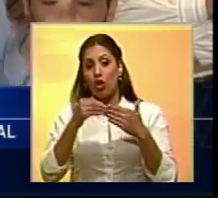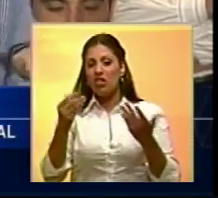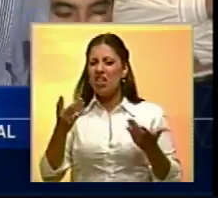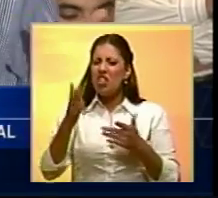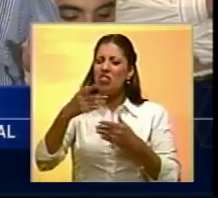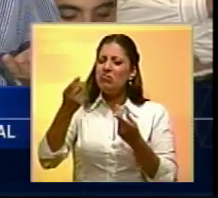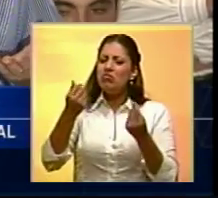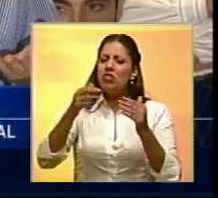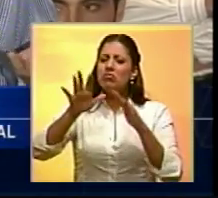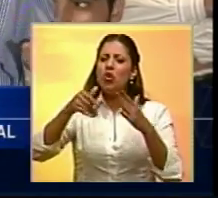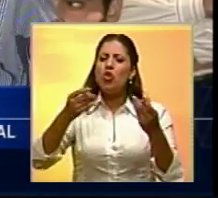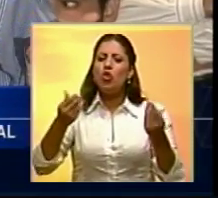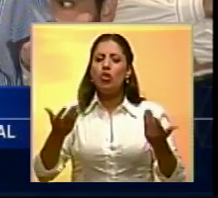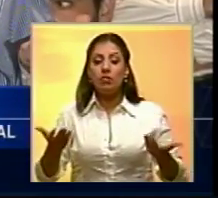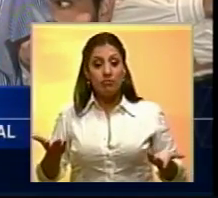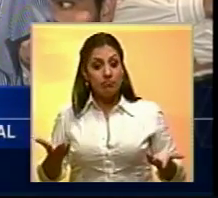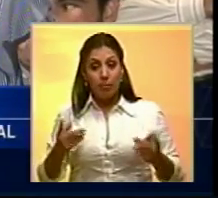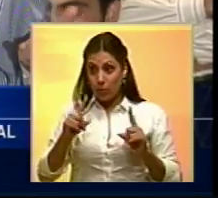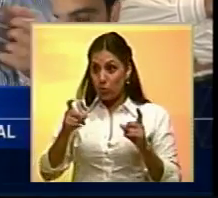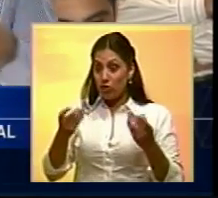¿De dónde lo sacamos? ¿Ah?